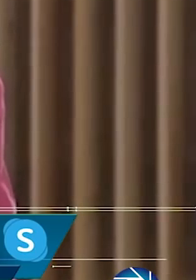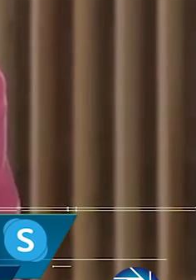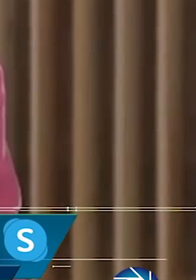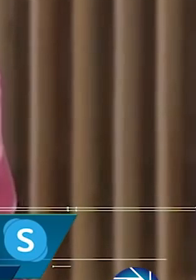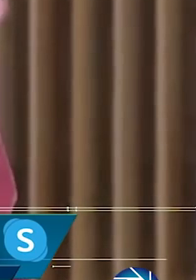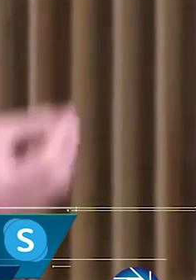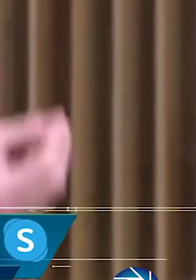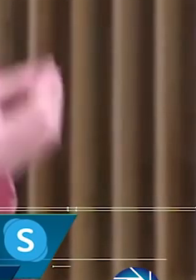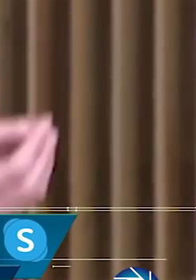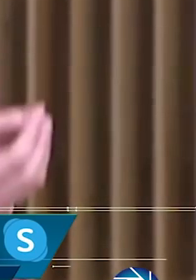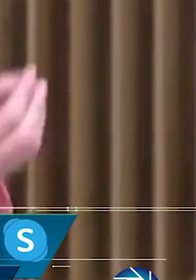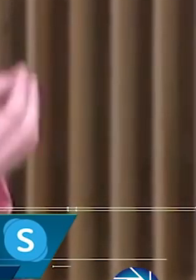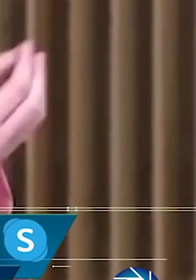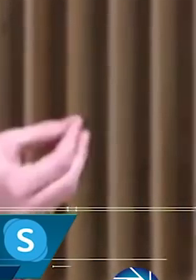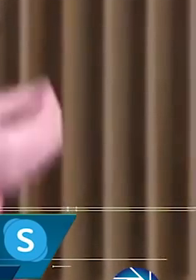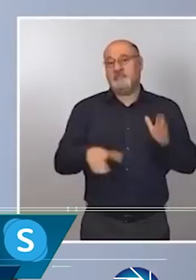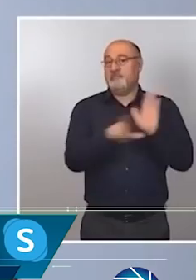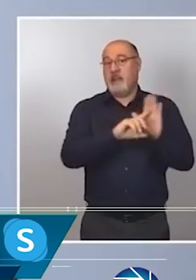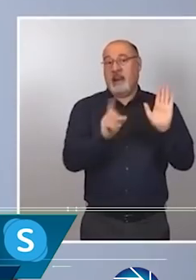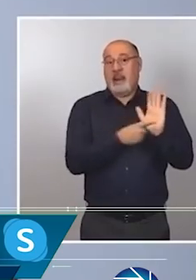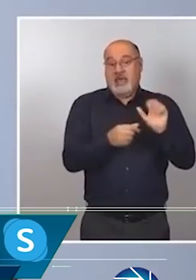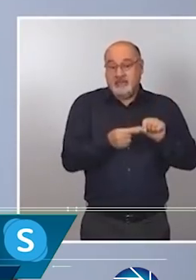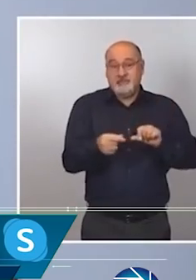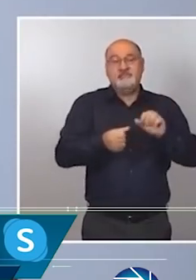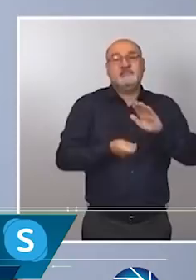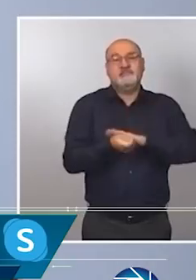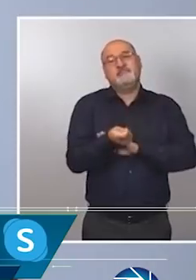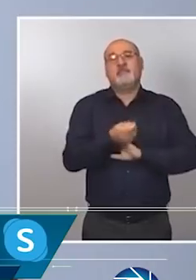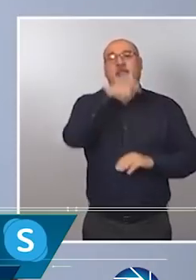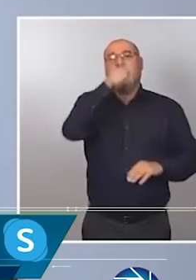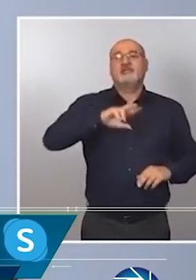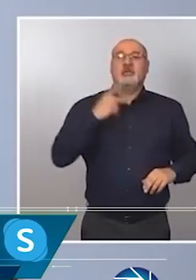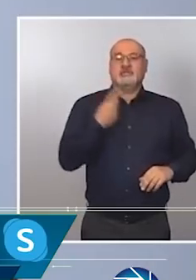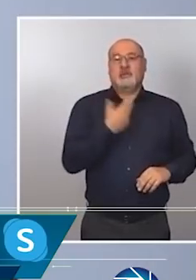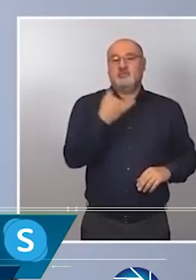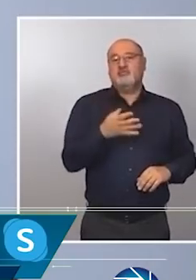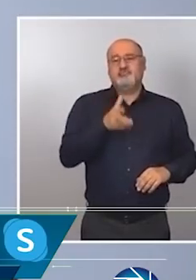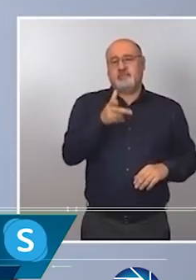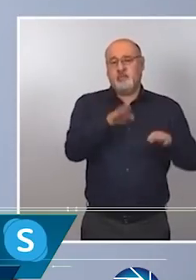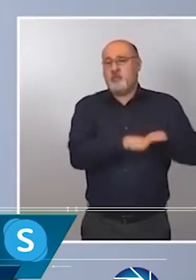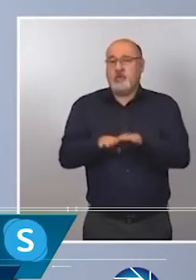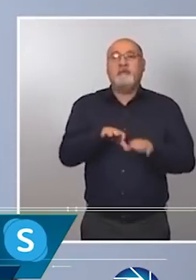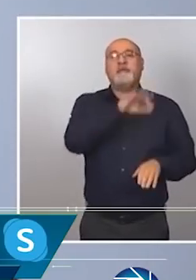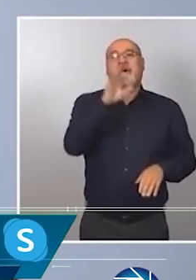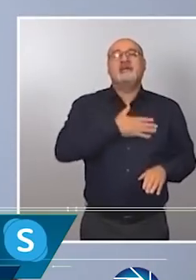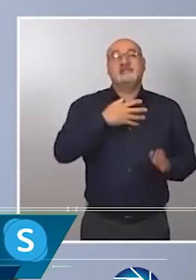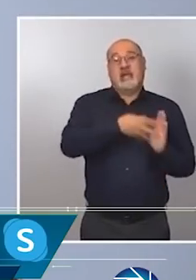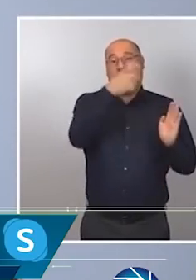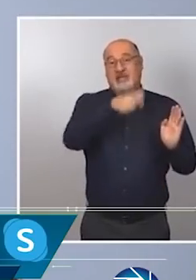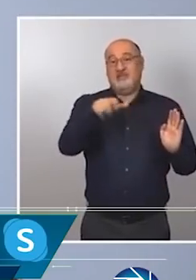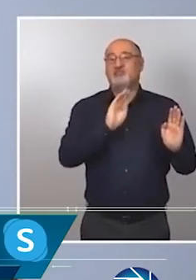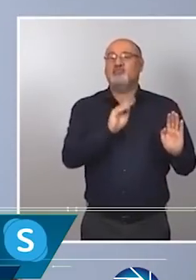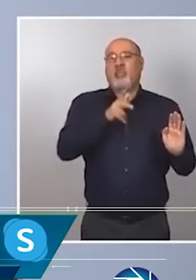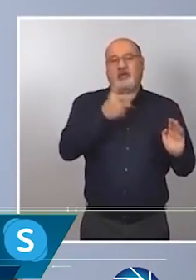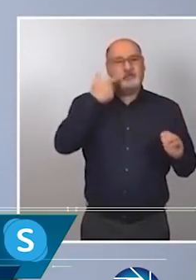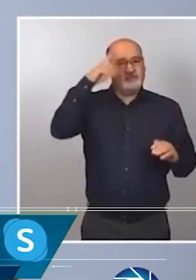protección jurídica del menor entonces que me estás contando pero es que vuelvo a lo mismo es que la aberración general de lo que